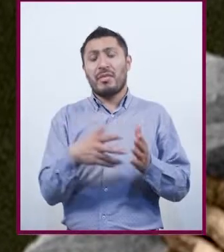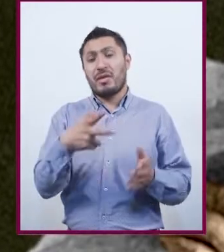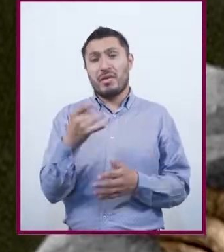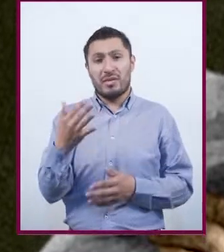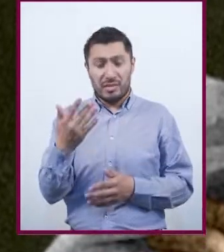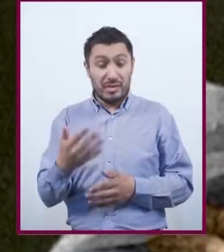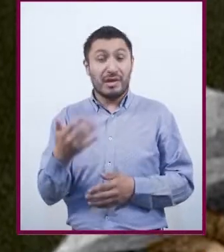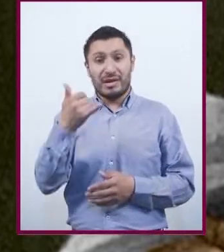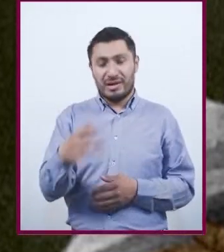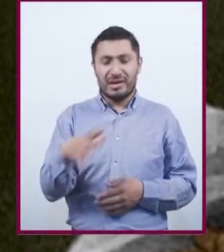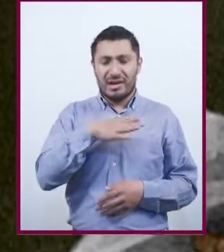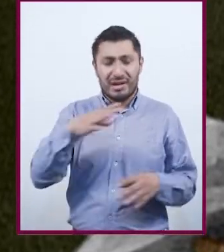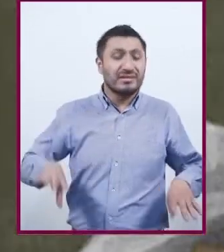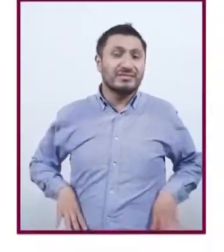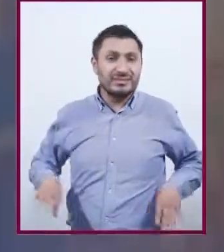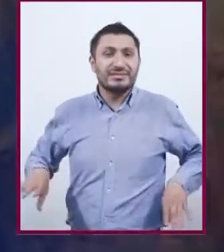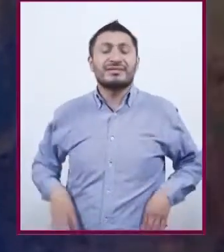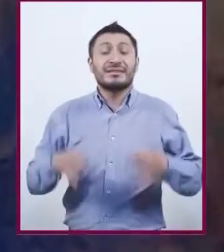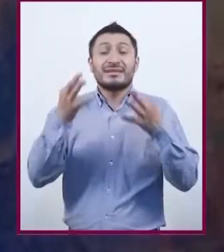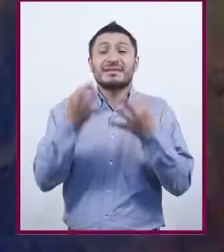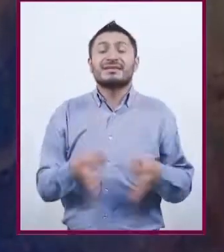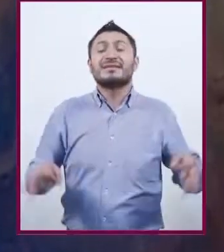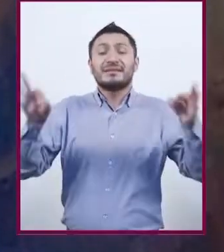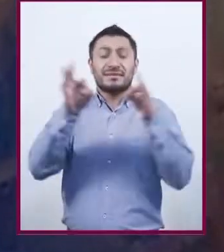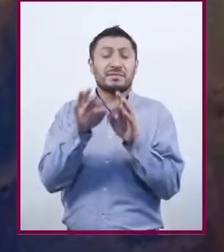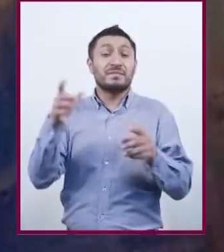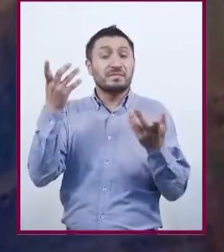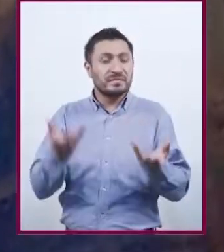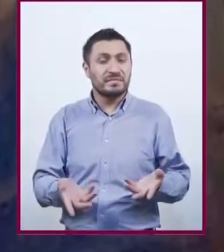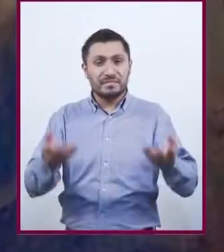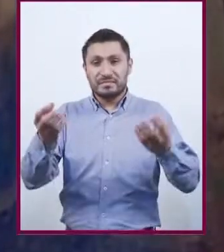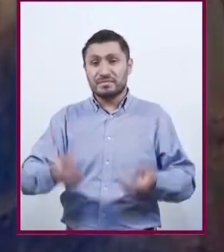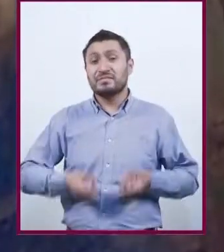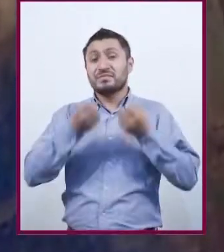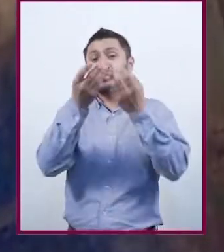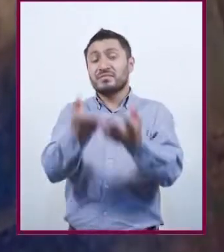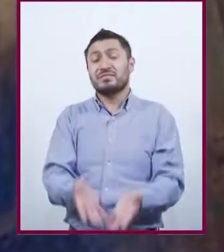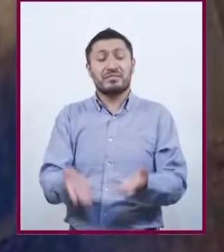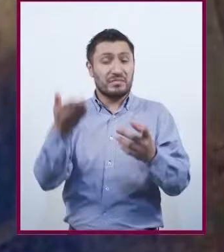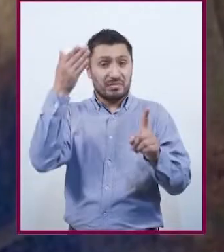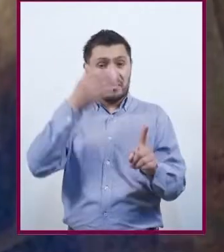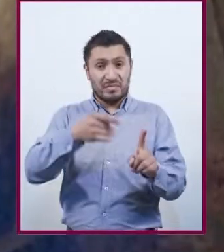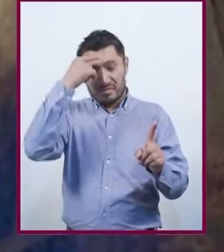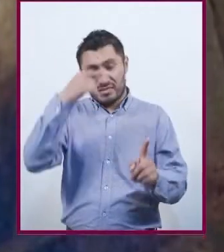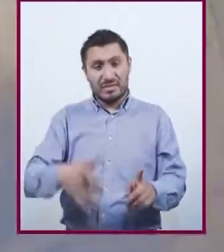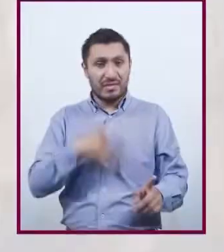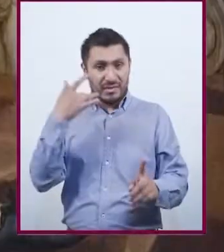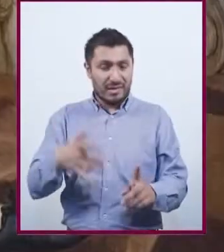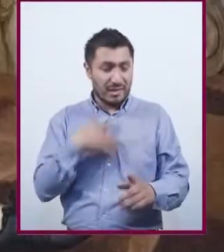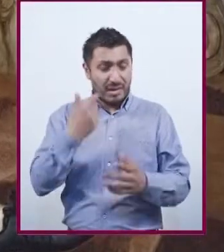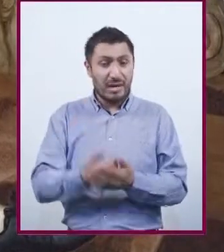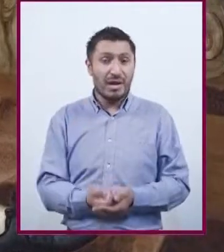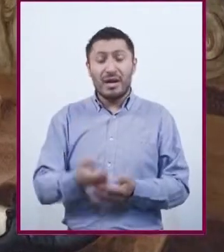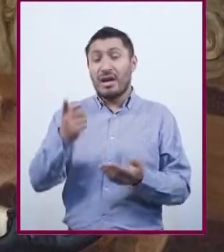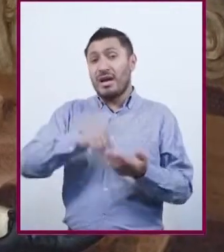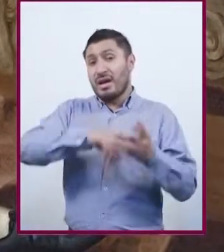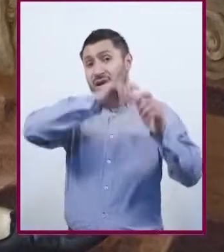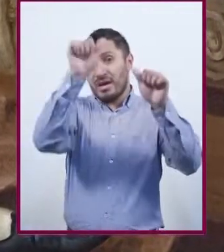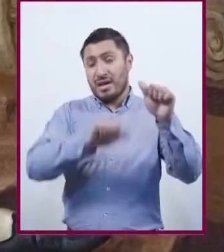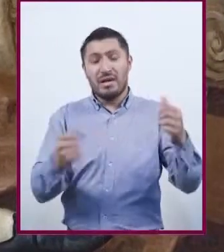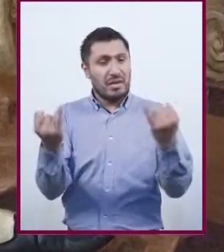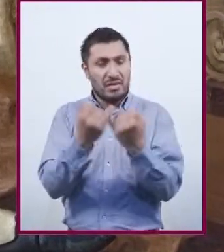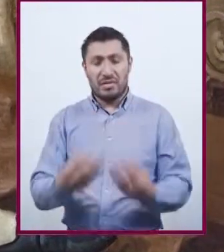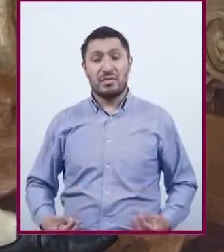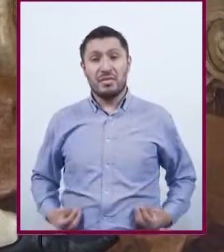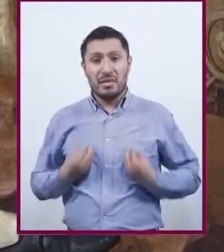y 1850 y que tuvo como característica primordial concederle un mayor protagonismo a los sentimientos, tanto